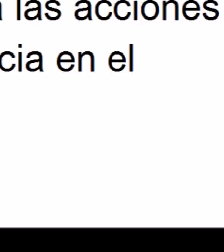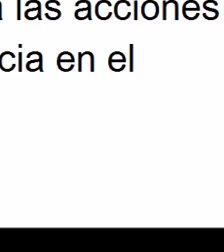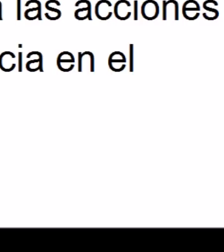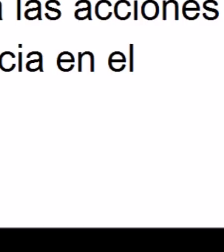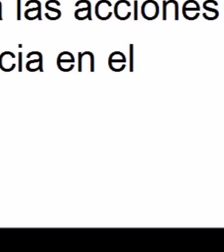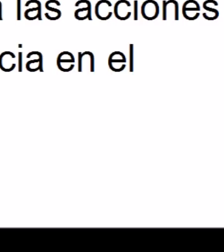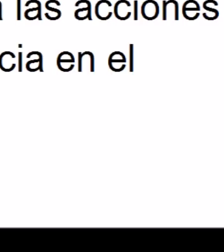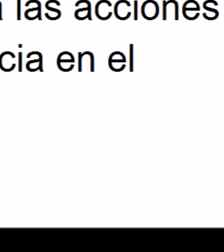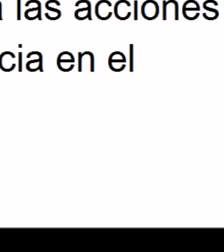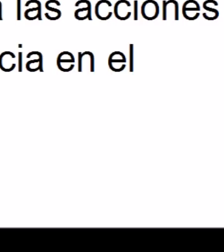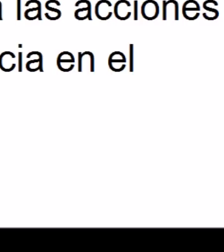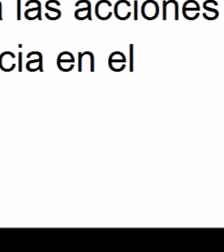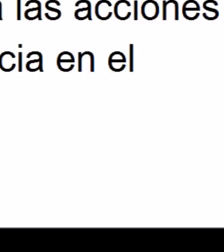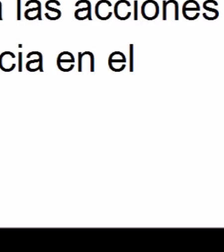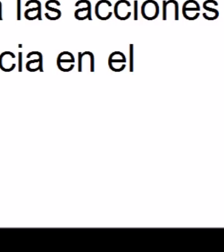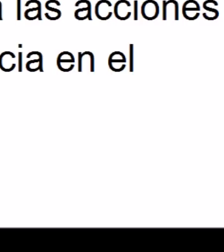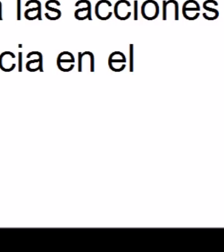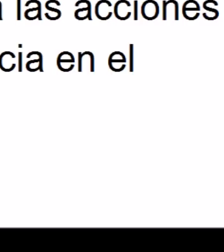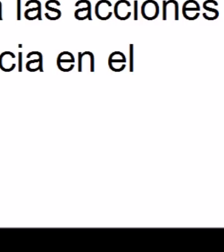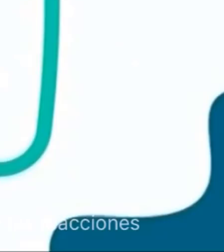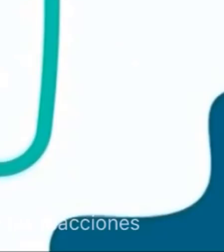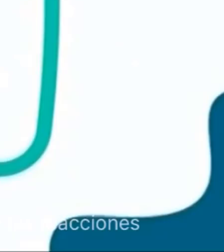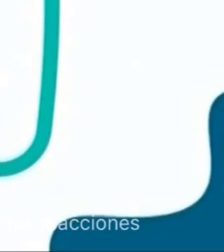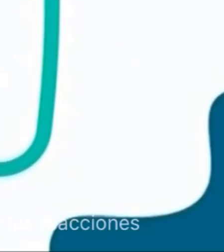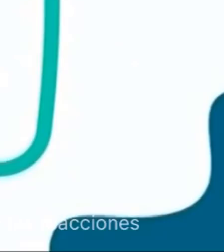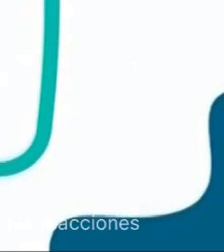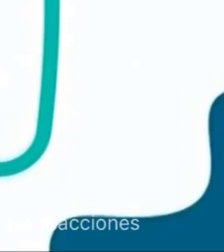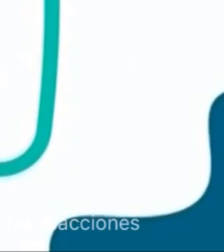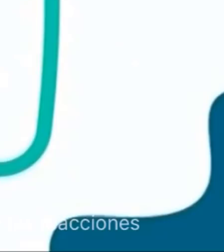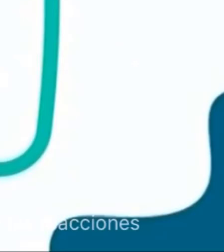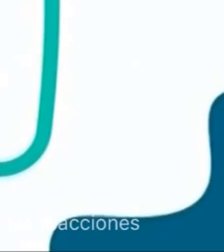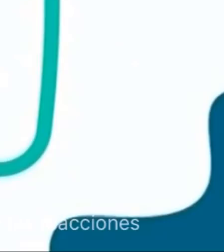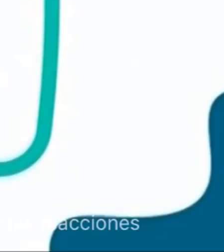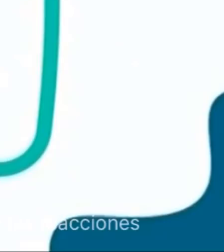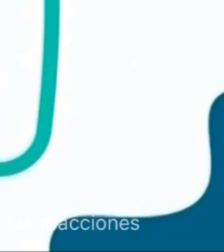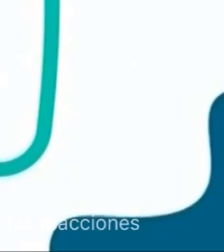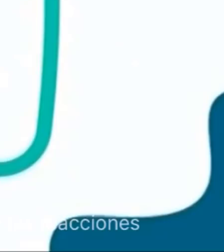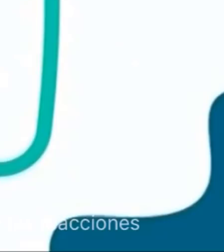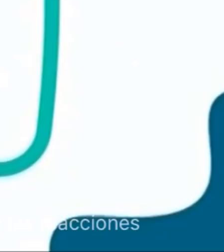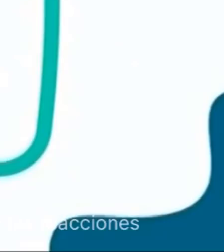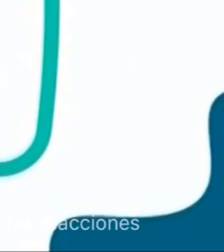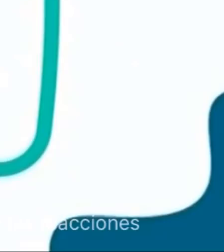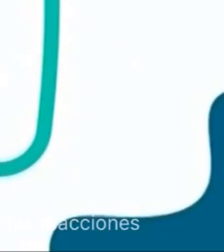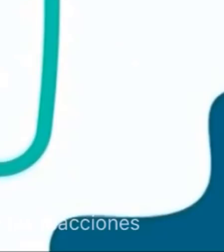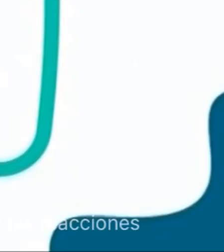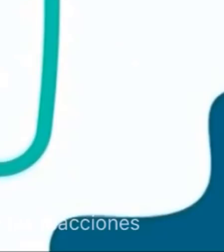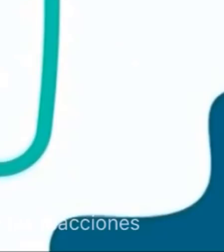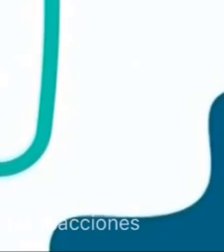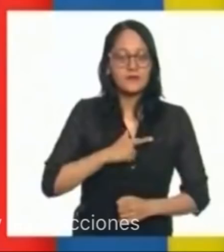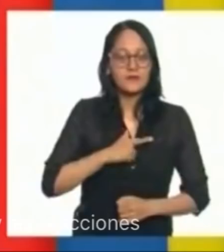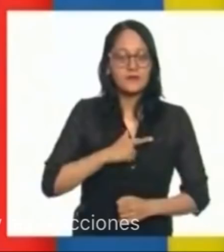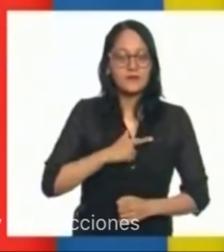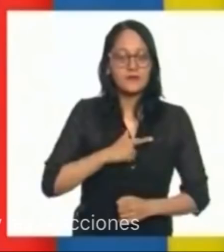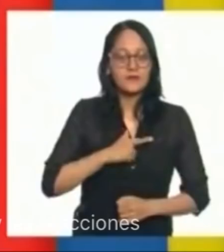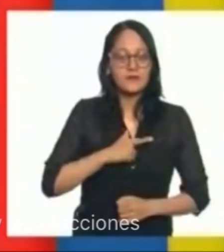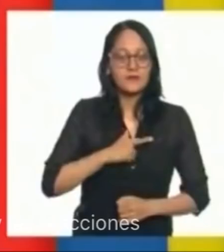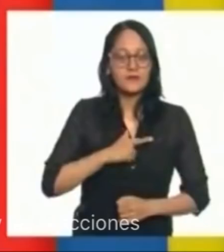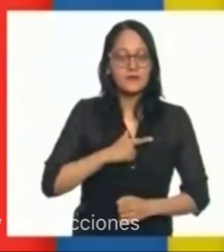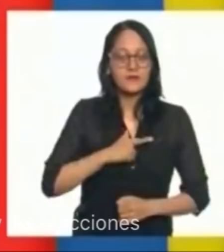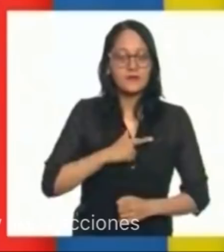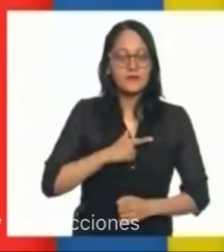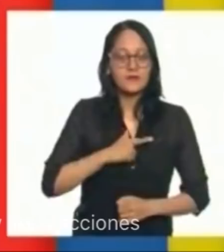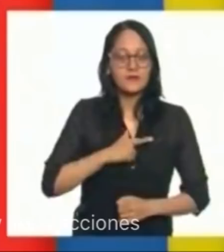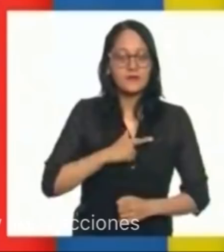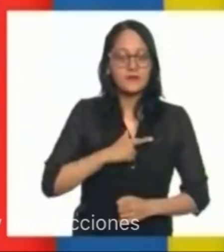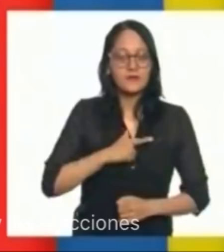tomarías ante este tipo de violencia en el ambiente escolar. Seguimos con historia. El tema es el impacto de las nuevas tecnologías.